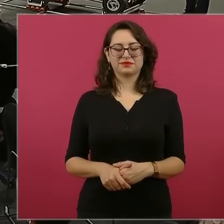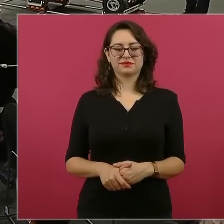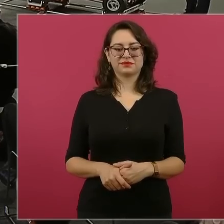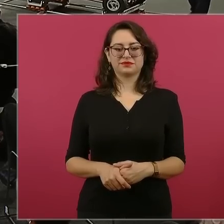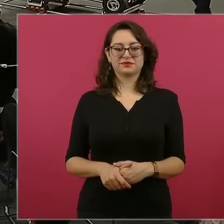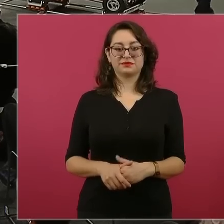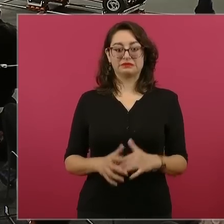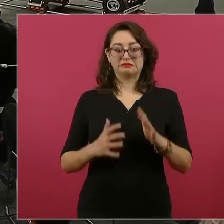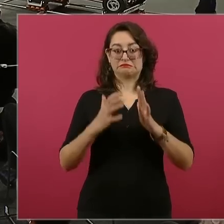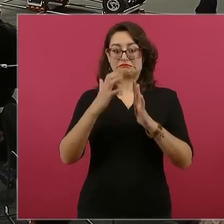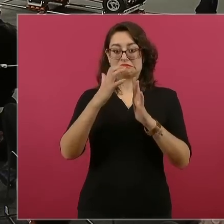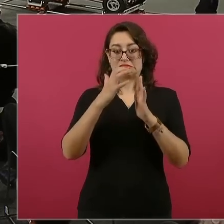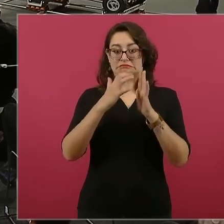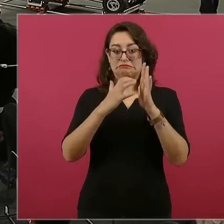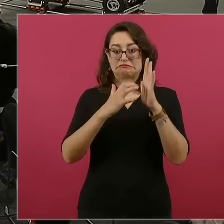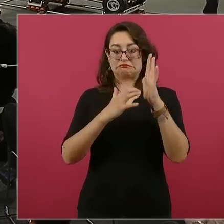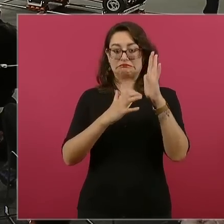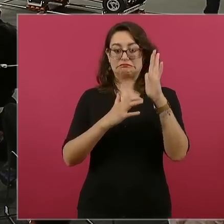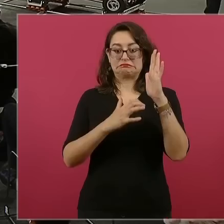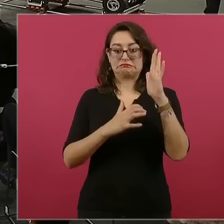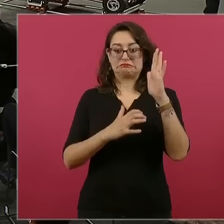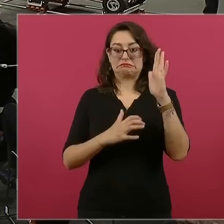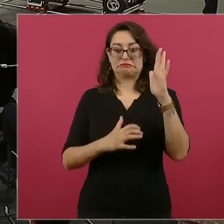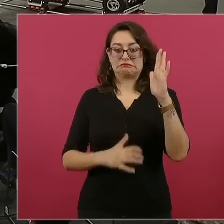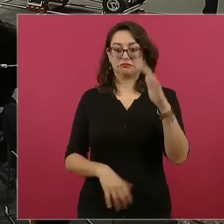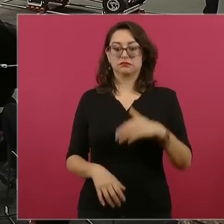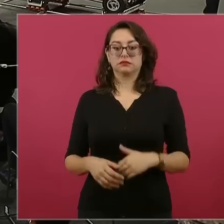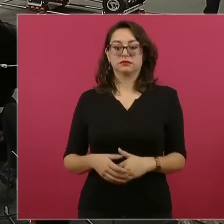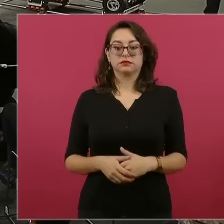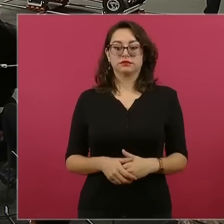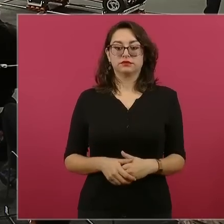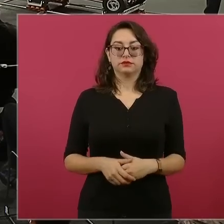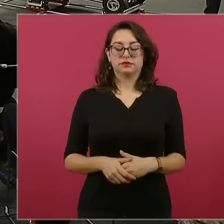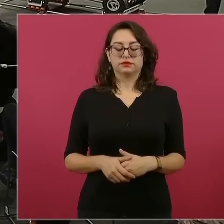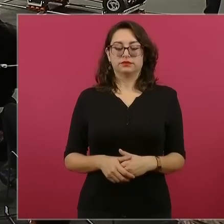Es que es bastante, ¿eh? Son como, sí.